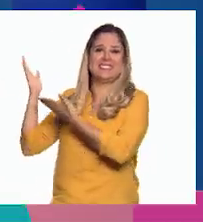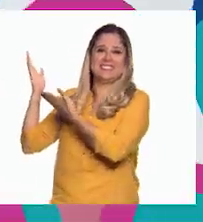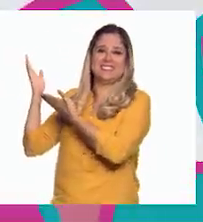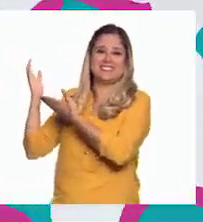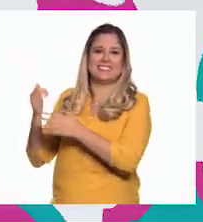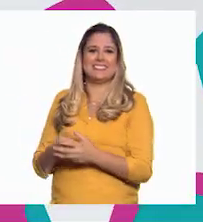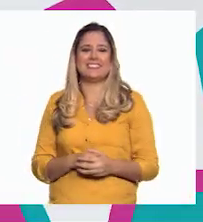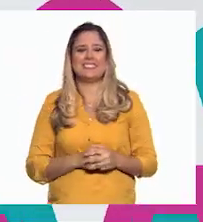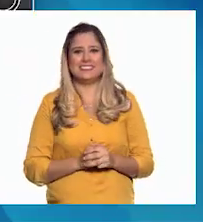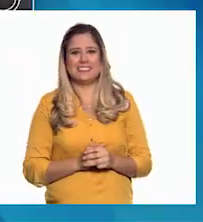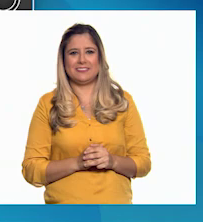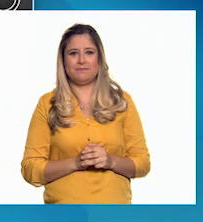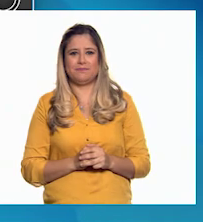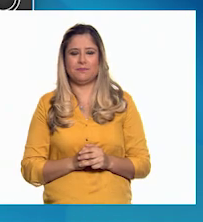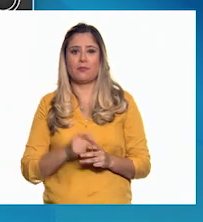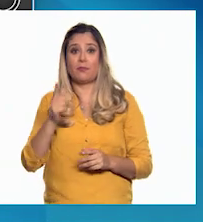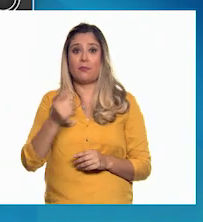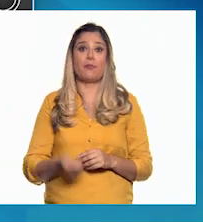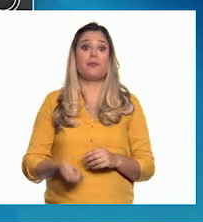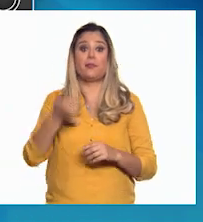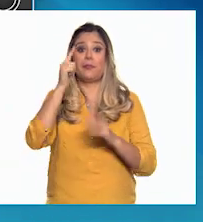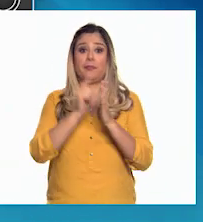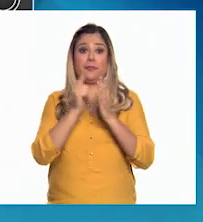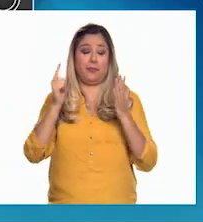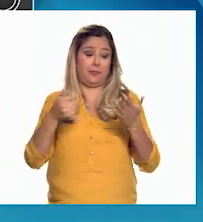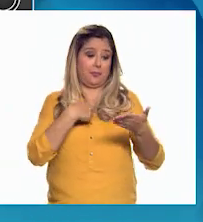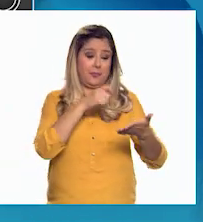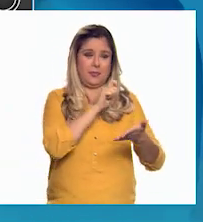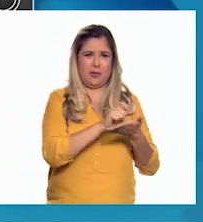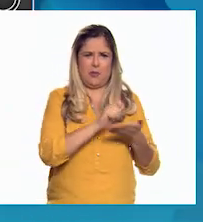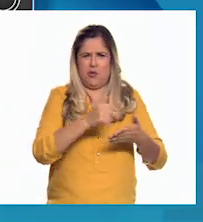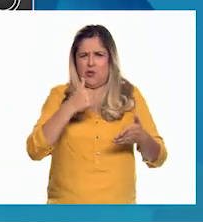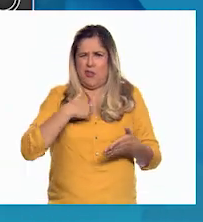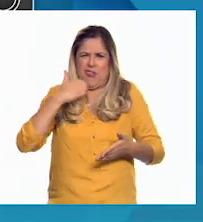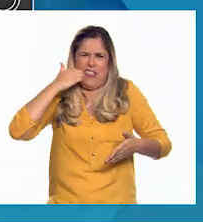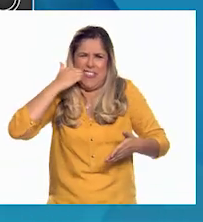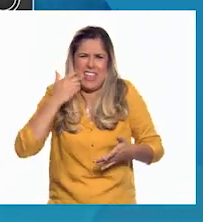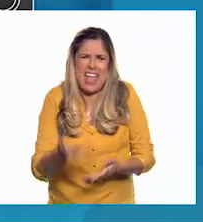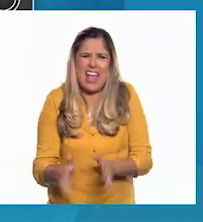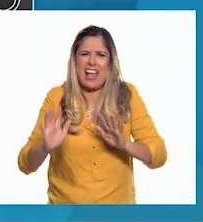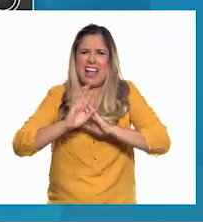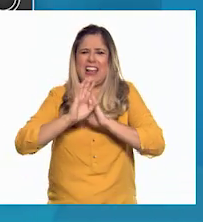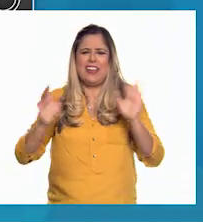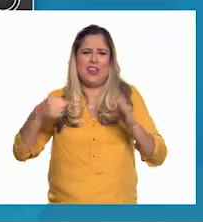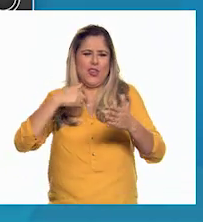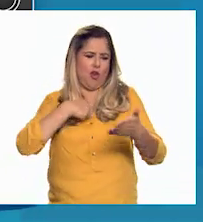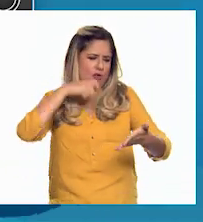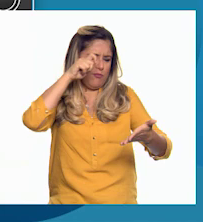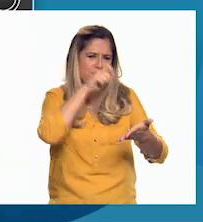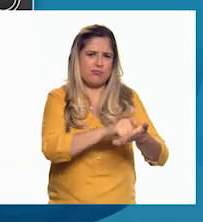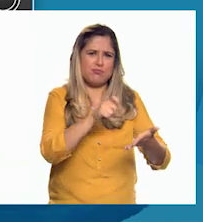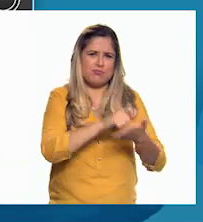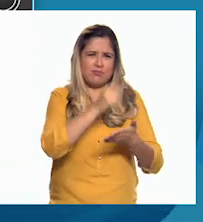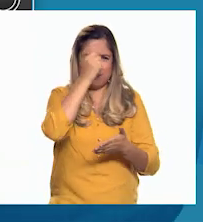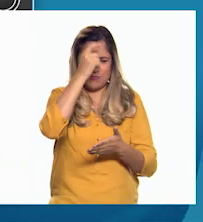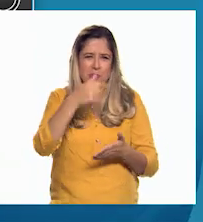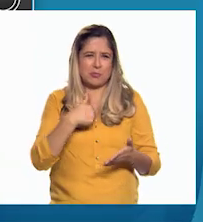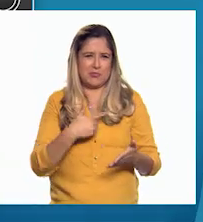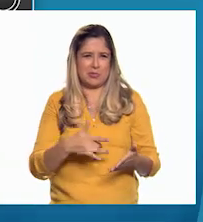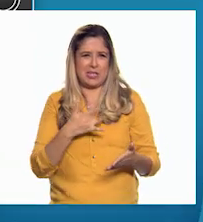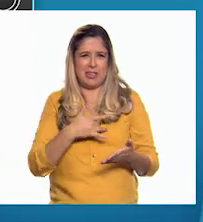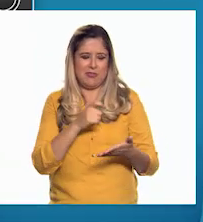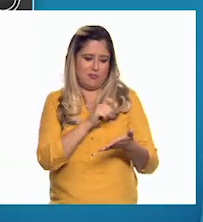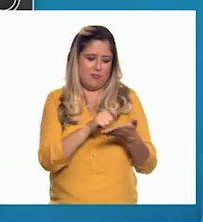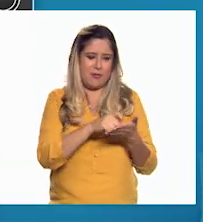video! El primer libro que escribí porque se me pegó la gana y porque yo dije, sí, creo que sí tengo pluma para dirigirme